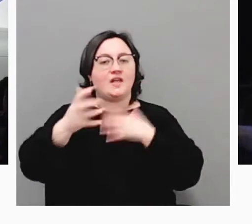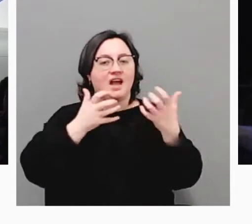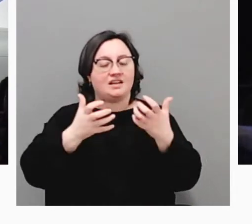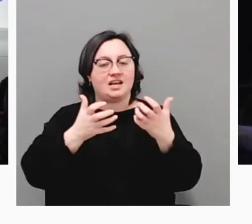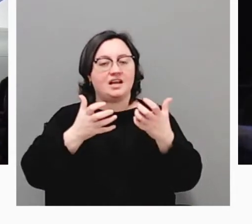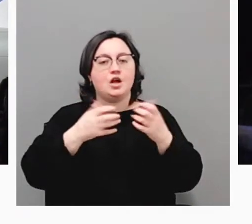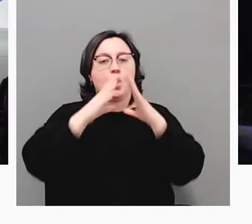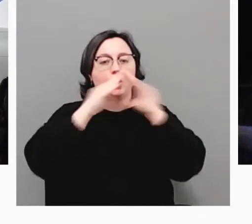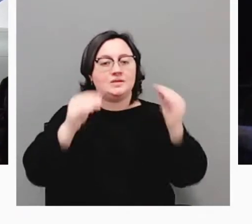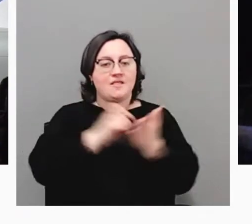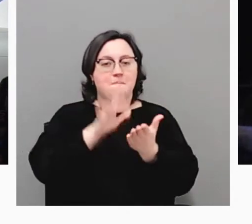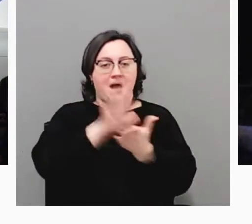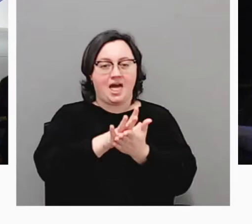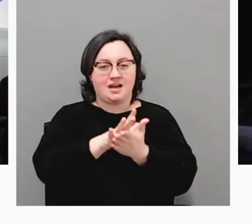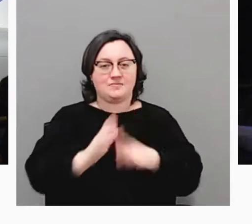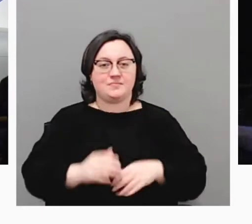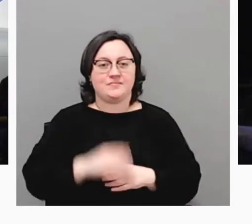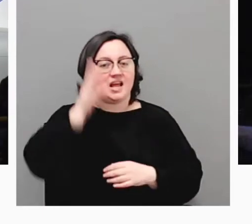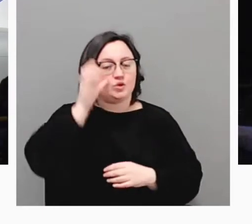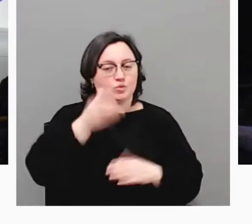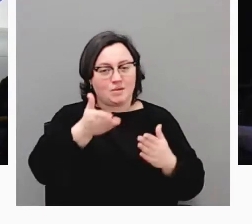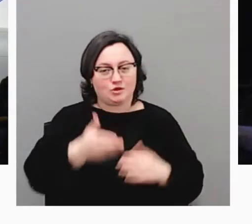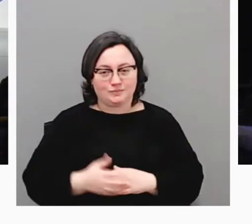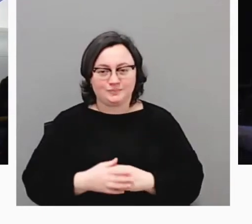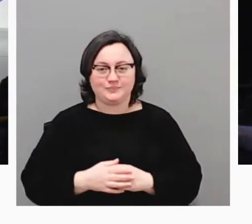Universidad de Málaga. Le estamos escuchando.